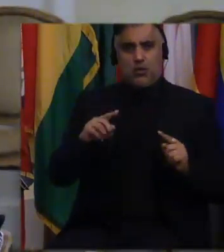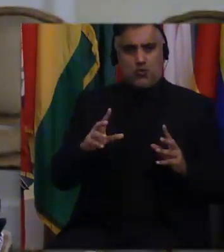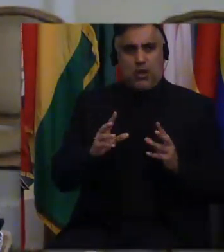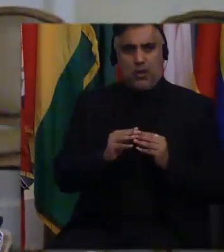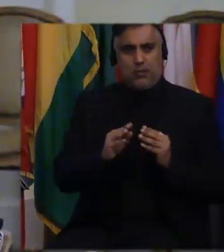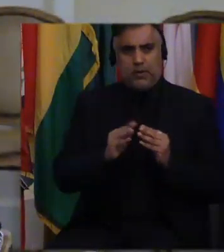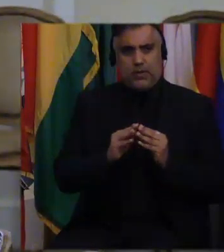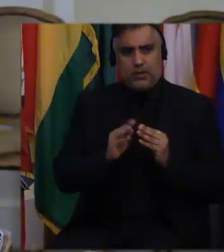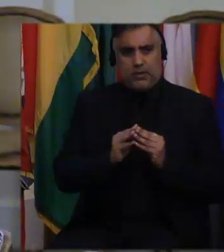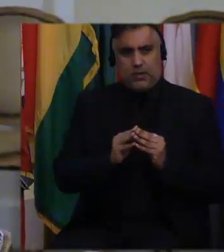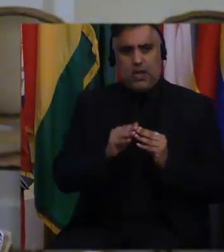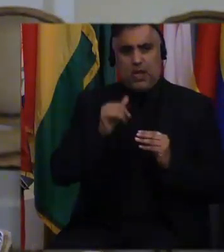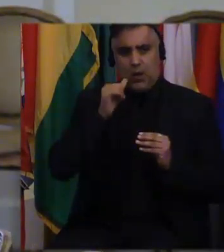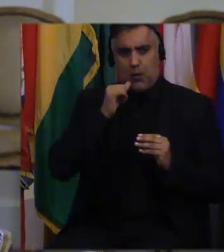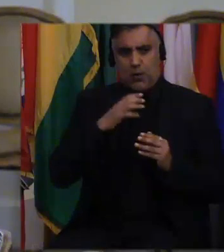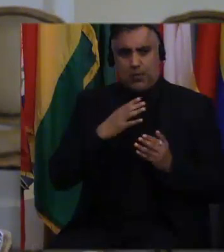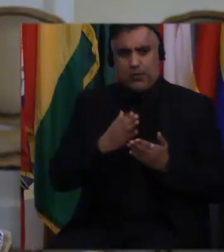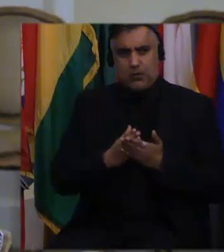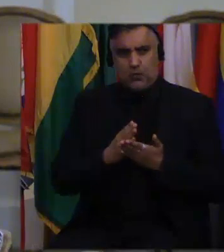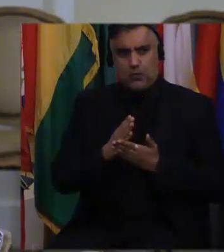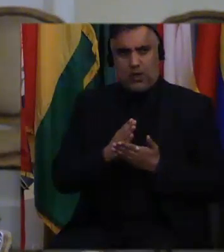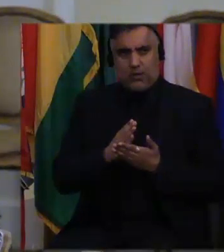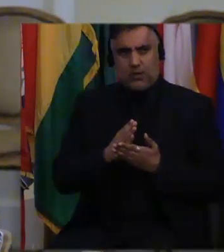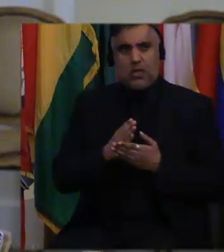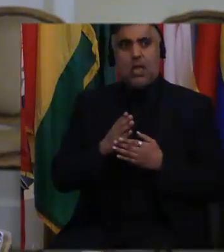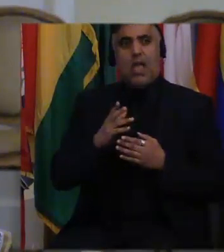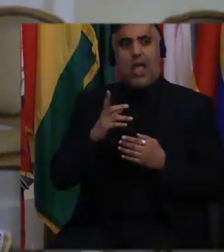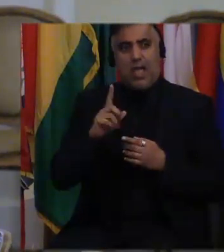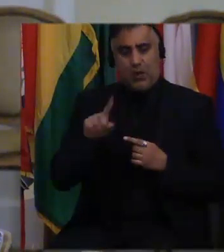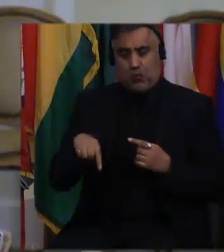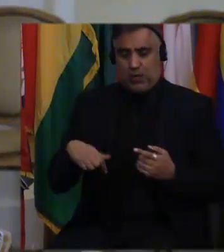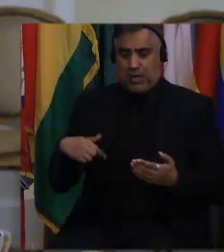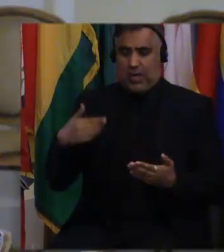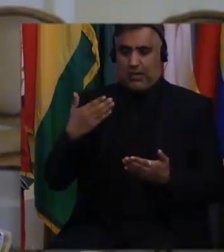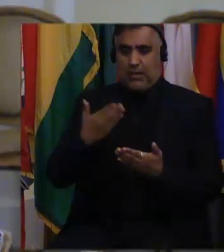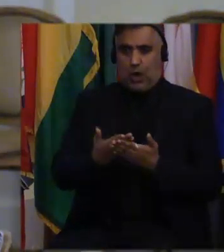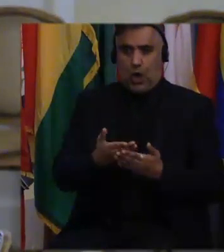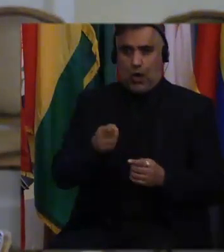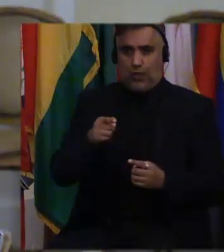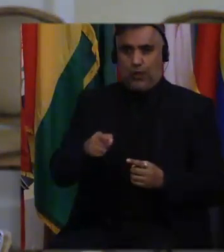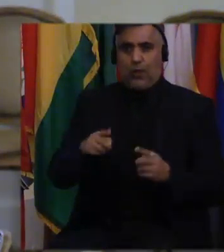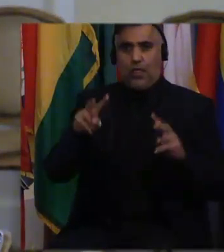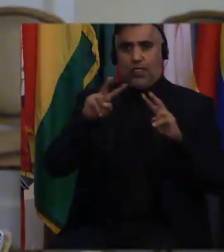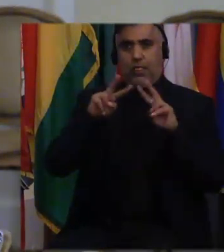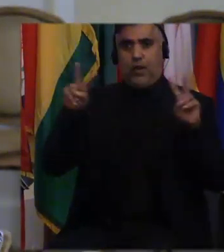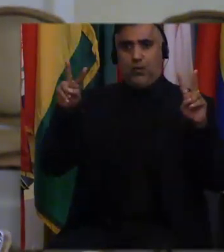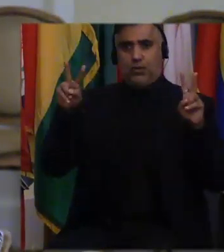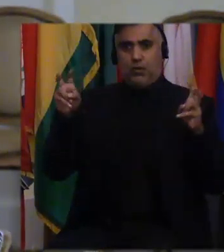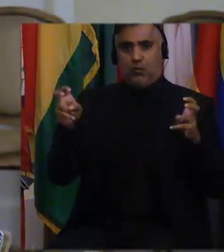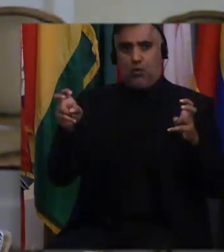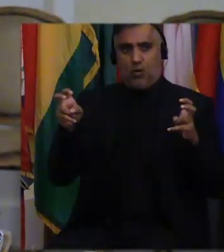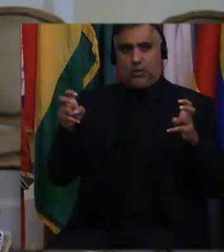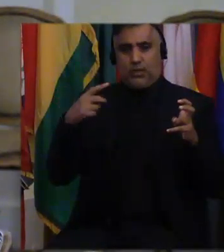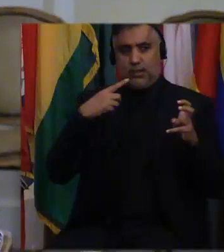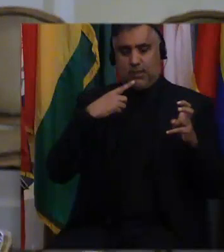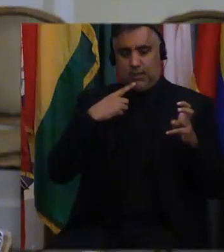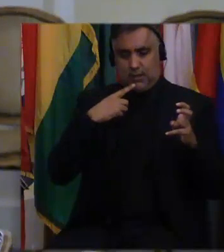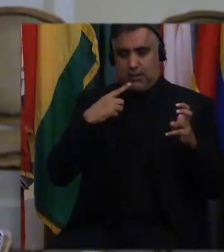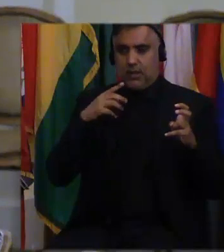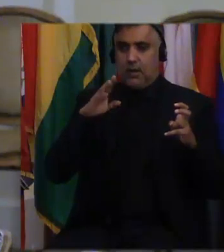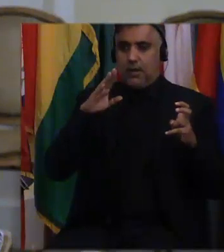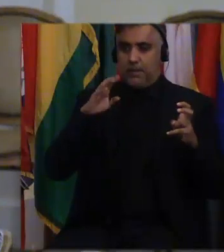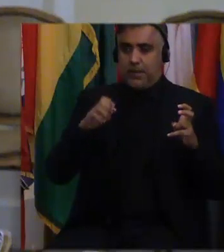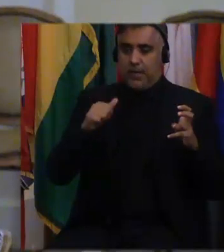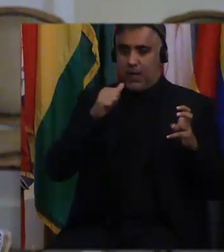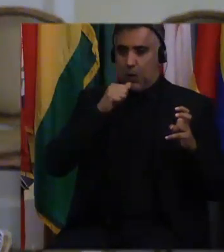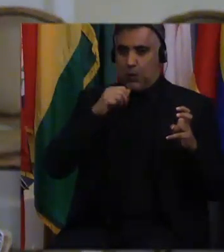yo llegué allá, había una cita así: ser mujer es ser un superhombre. Y